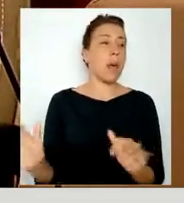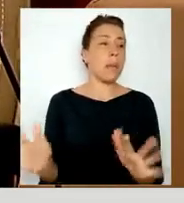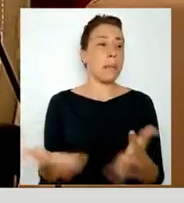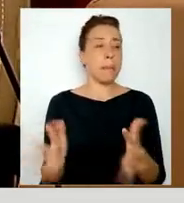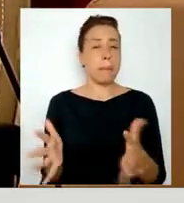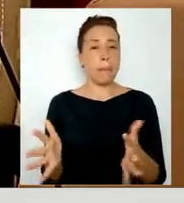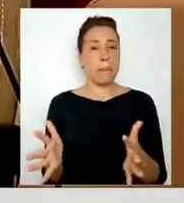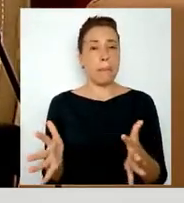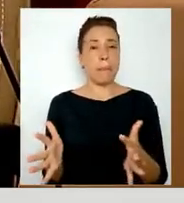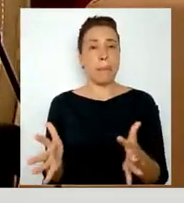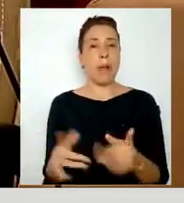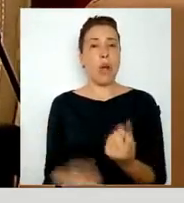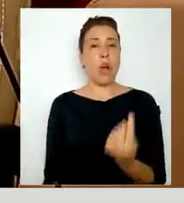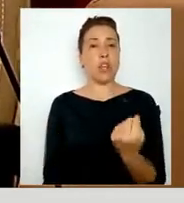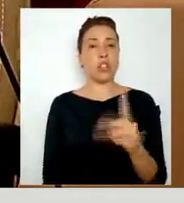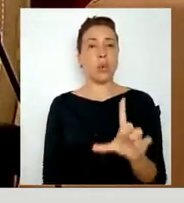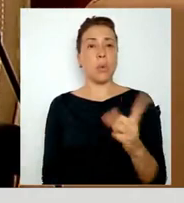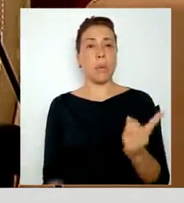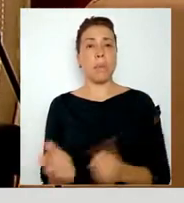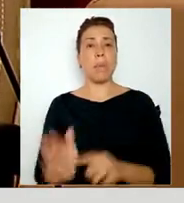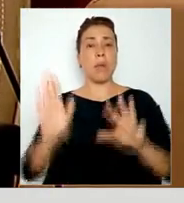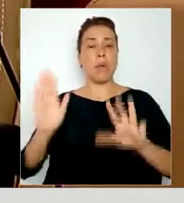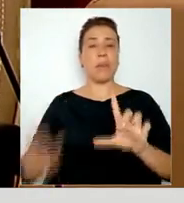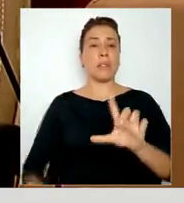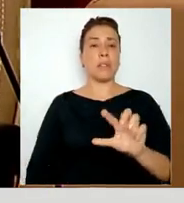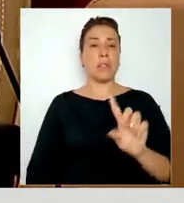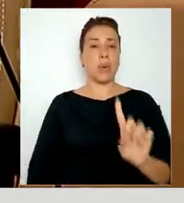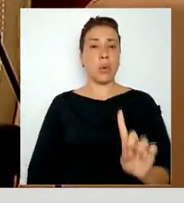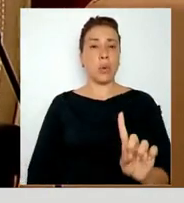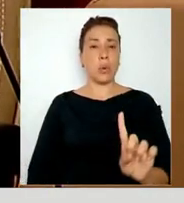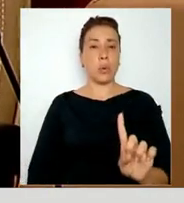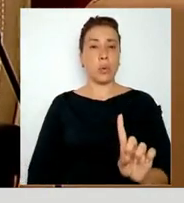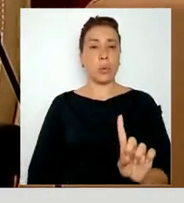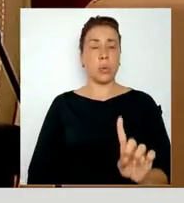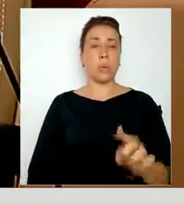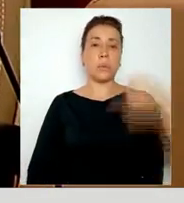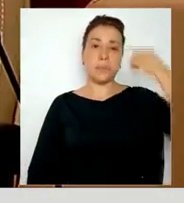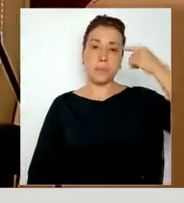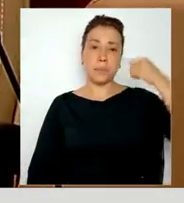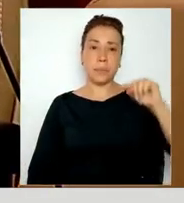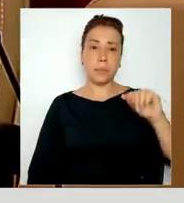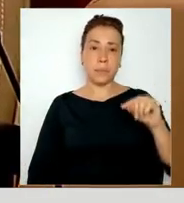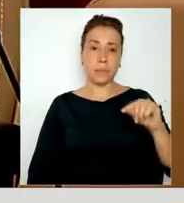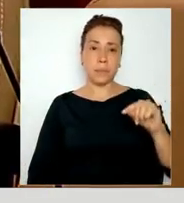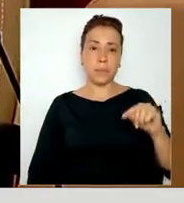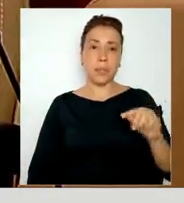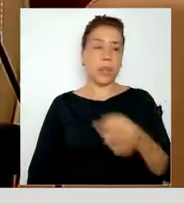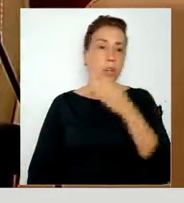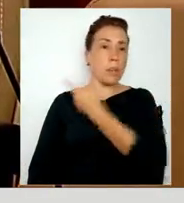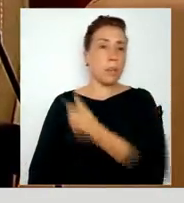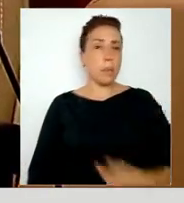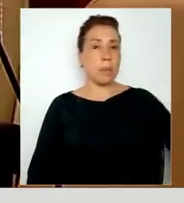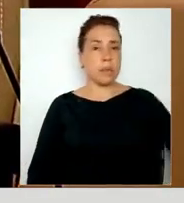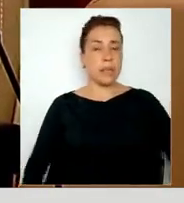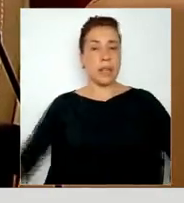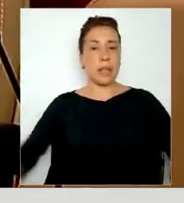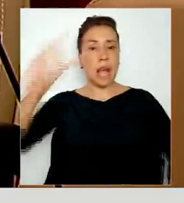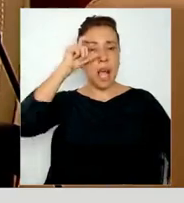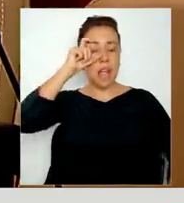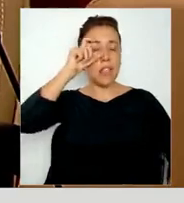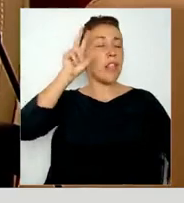once de julio de 1971 y sin embargo la palabra del presidente Salvador Allende hasta hoy